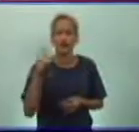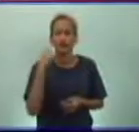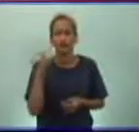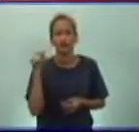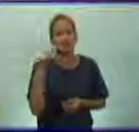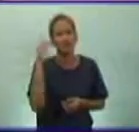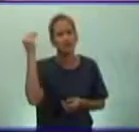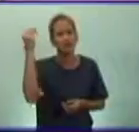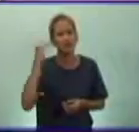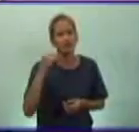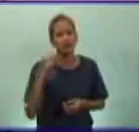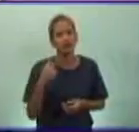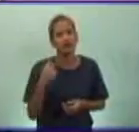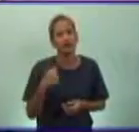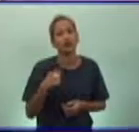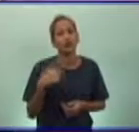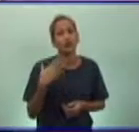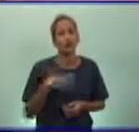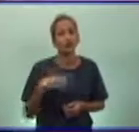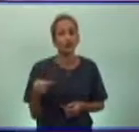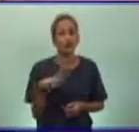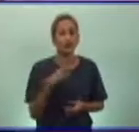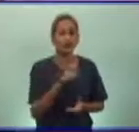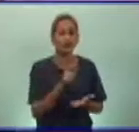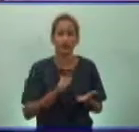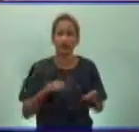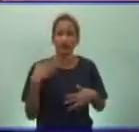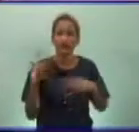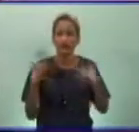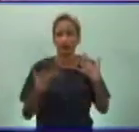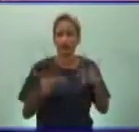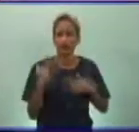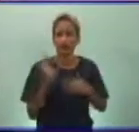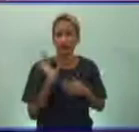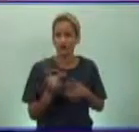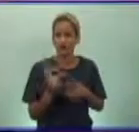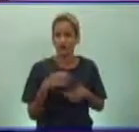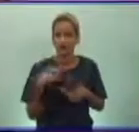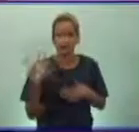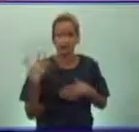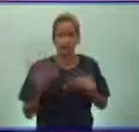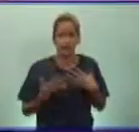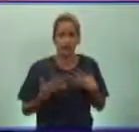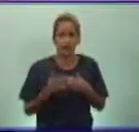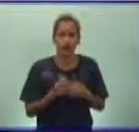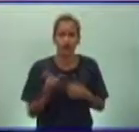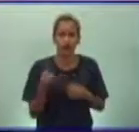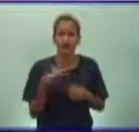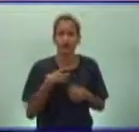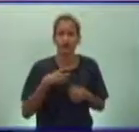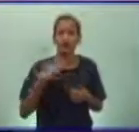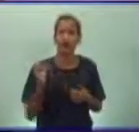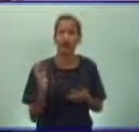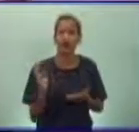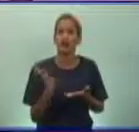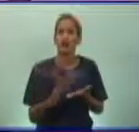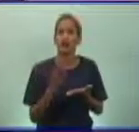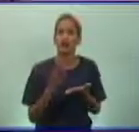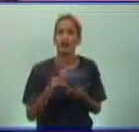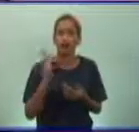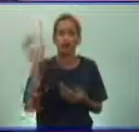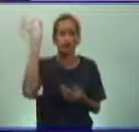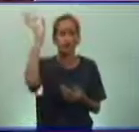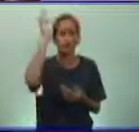sugiero escribir actividades, ¿verdad? Pues estas deben aparecer en sus libretas de lengua española. ¿Por